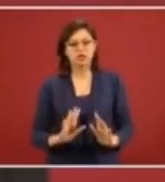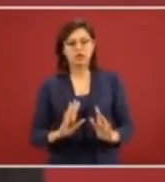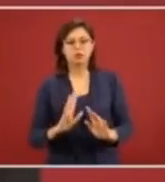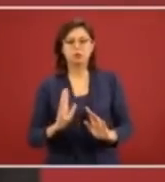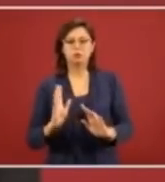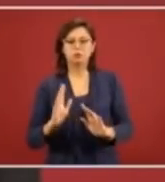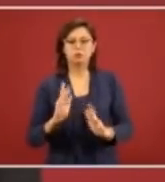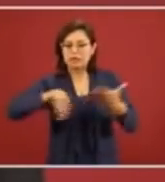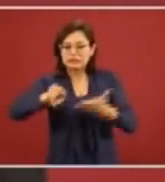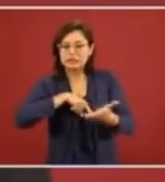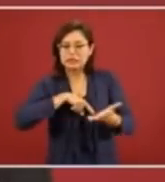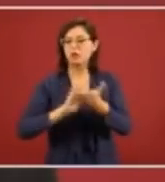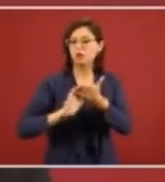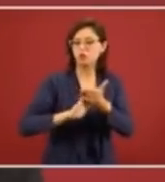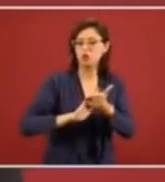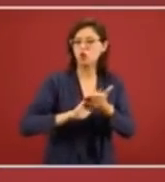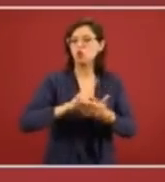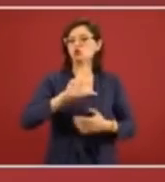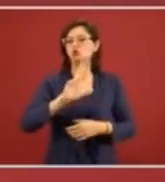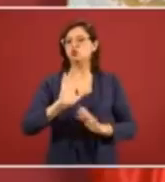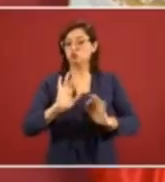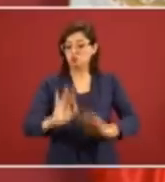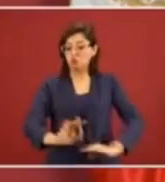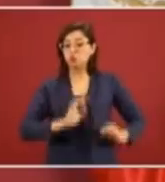posponiéndolo. Nos quedamos